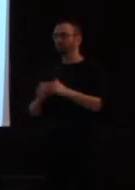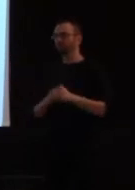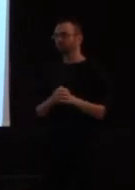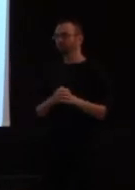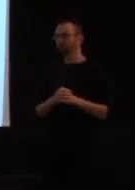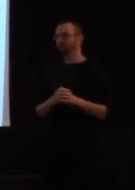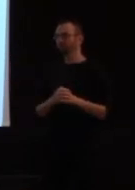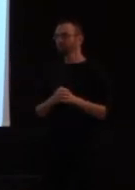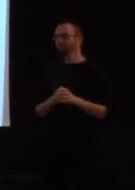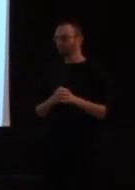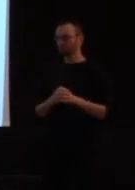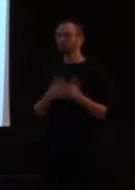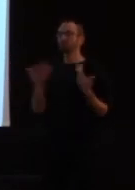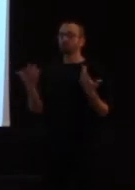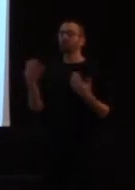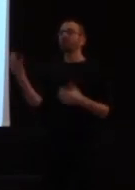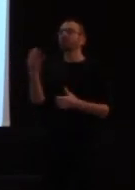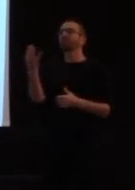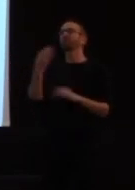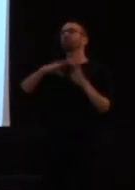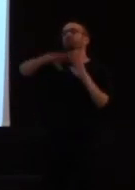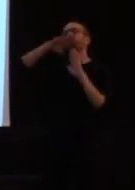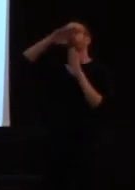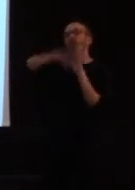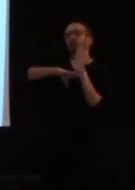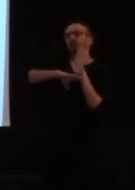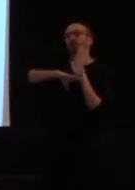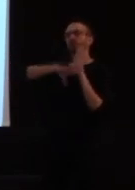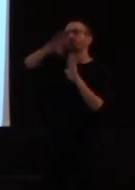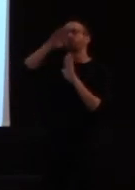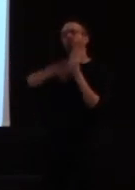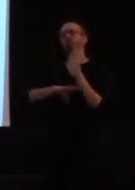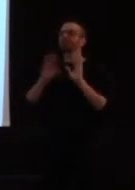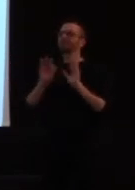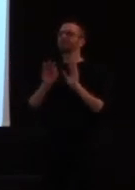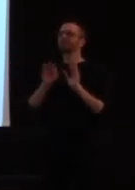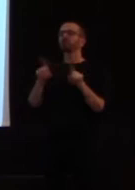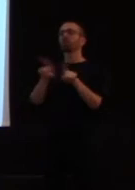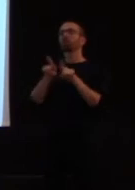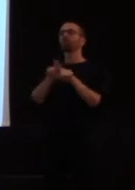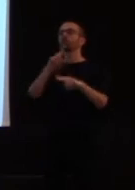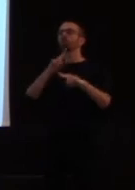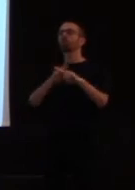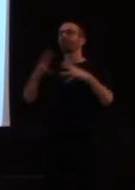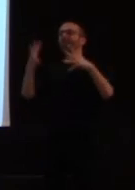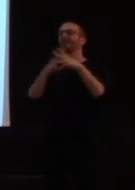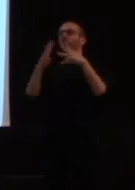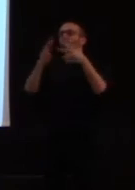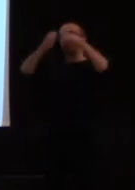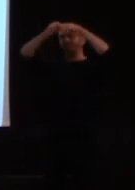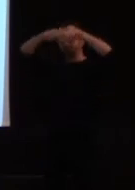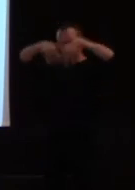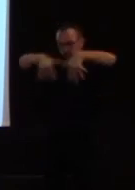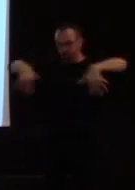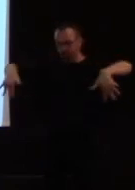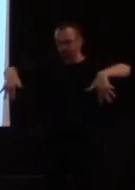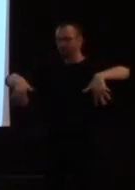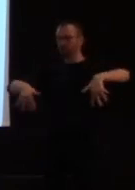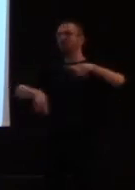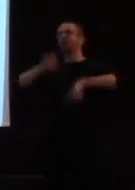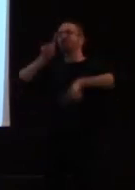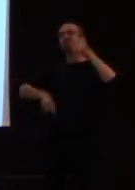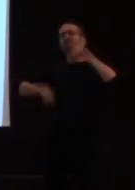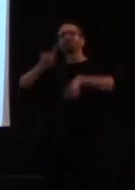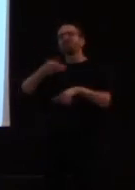sería interesante es hacer programaciones también un poco más jerárquicas, ¿no? Es decir, no toda la información tiene el mismo valor. Si